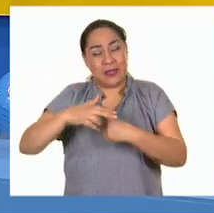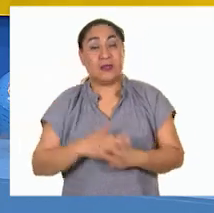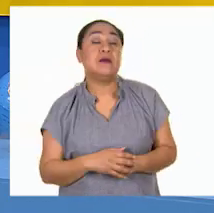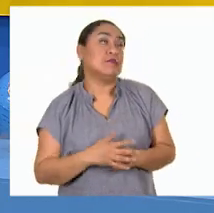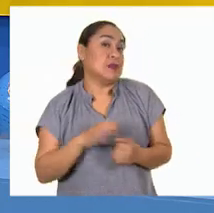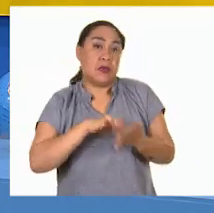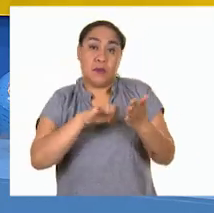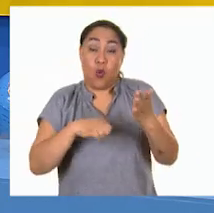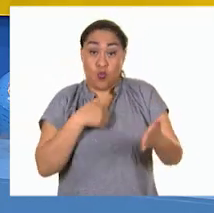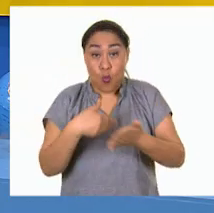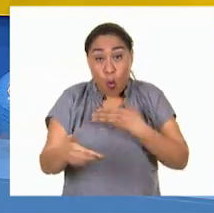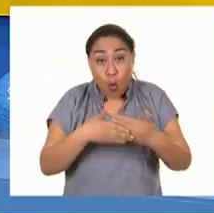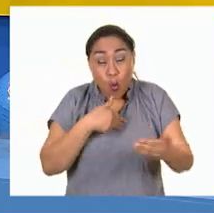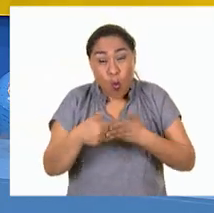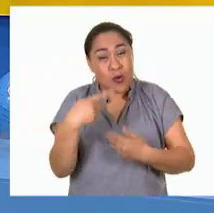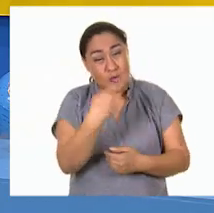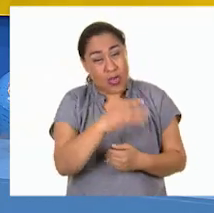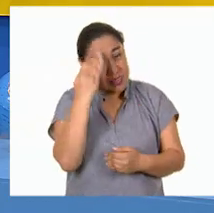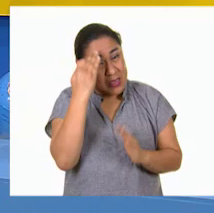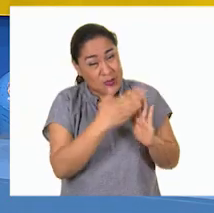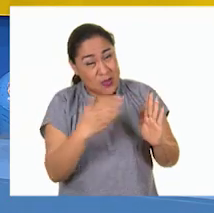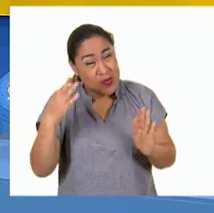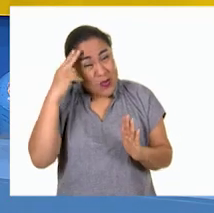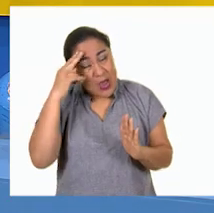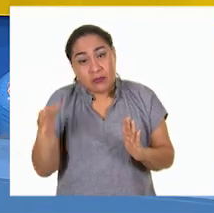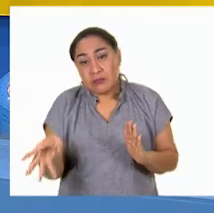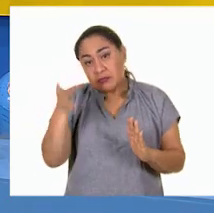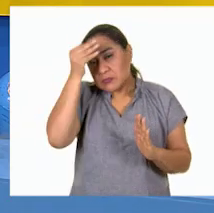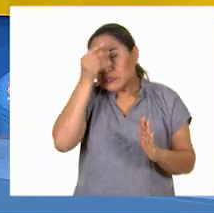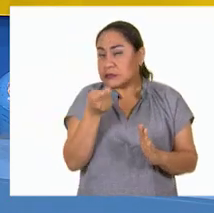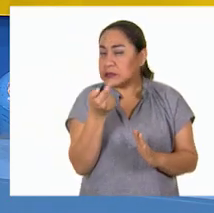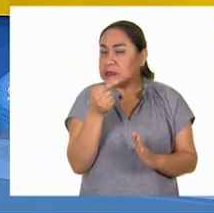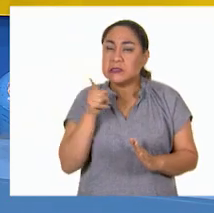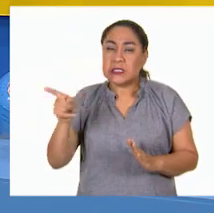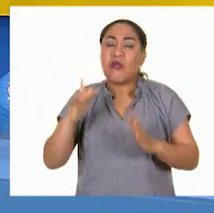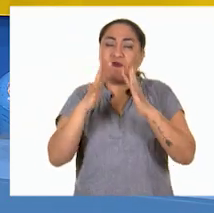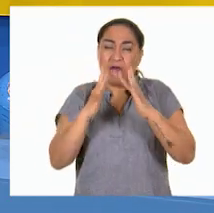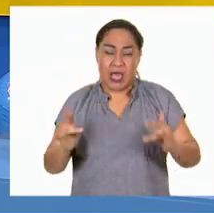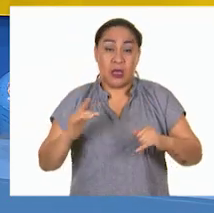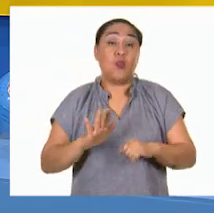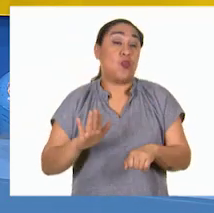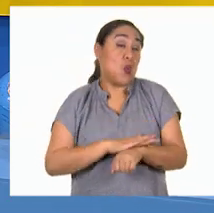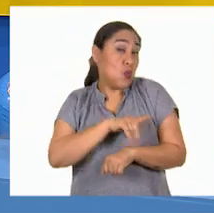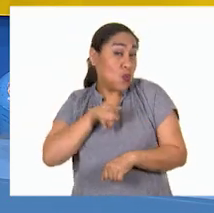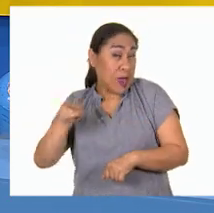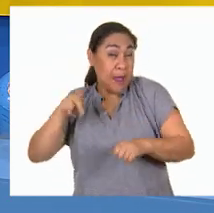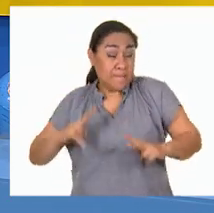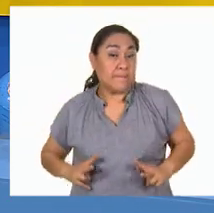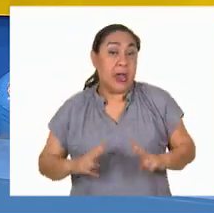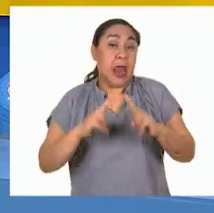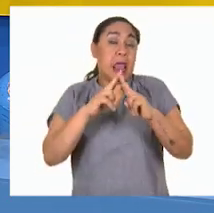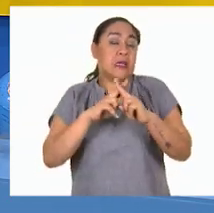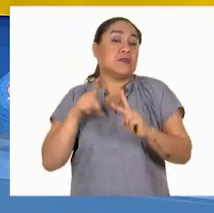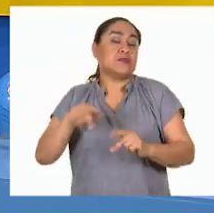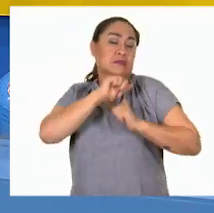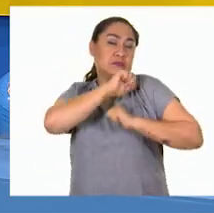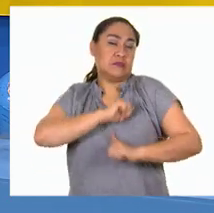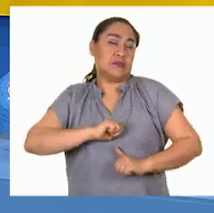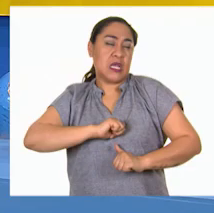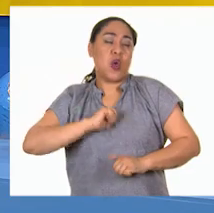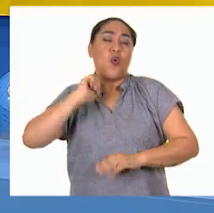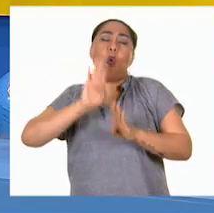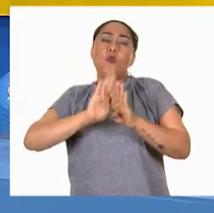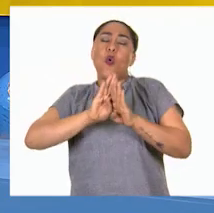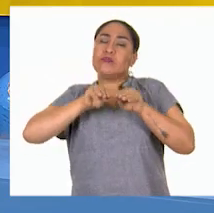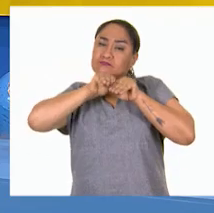modas porfirianas tenían sobre todo una influencia francesa, pues París era considerada ya desde ese entonces como la capital mundial de la